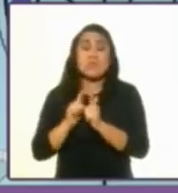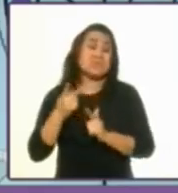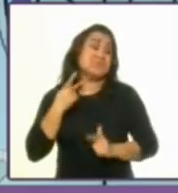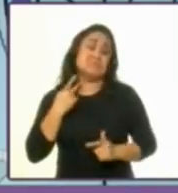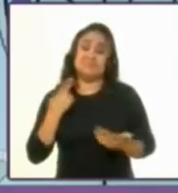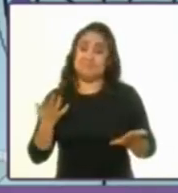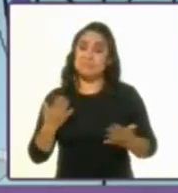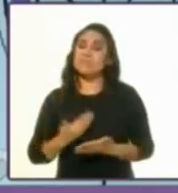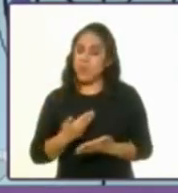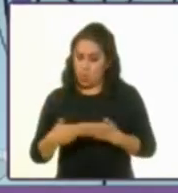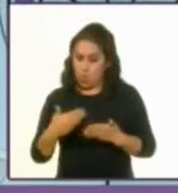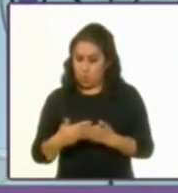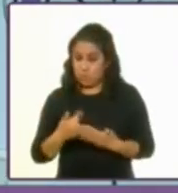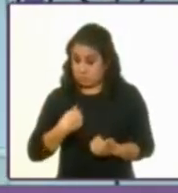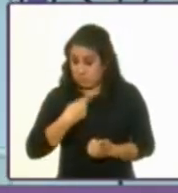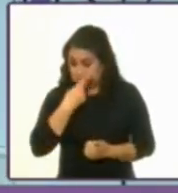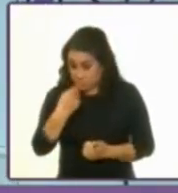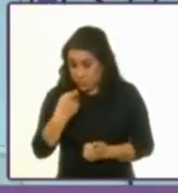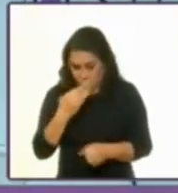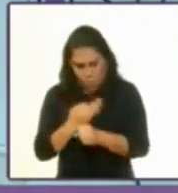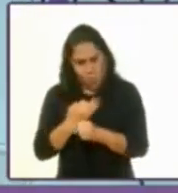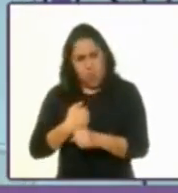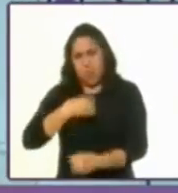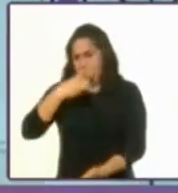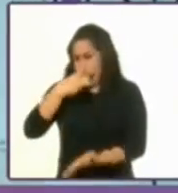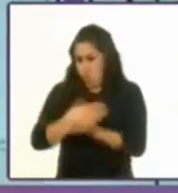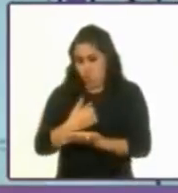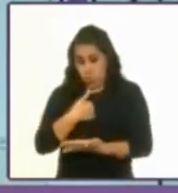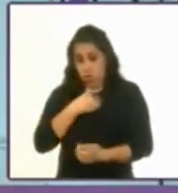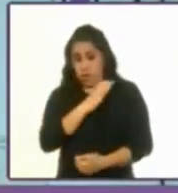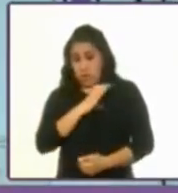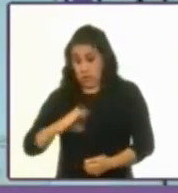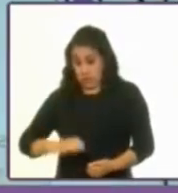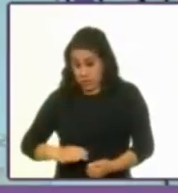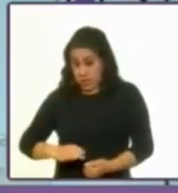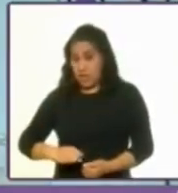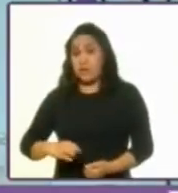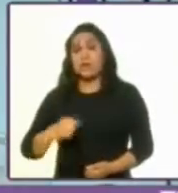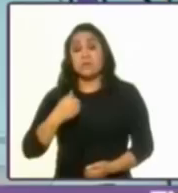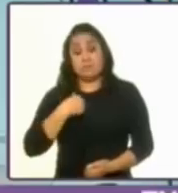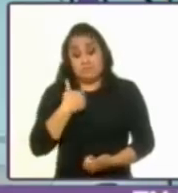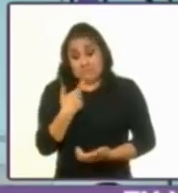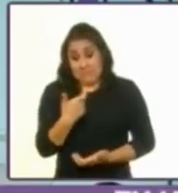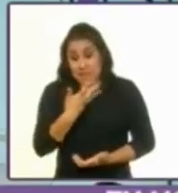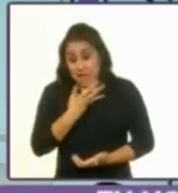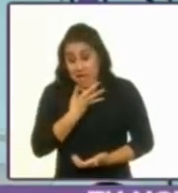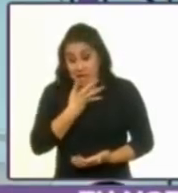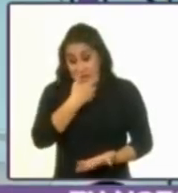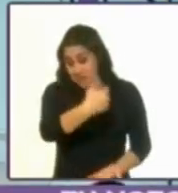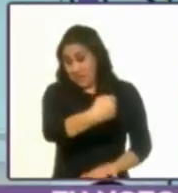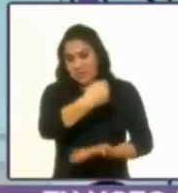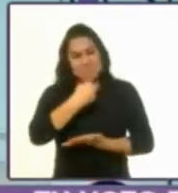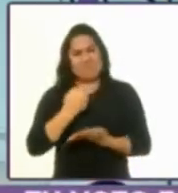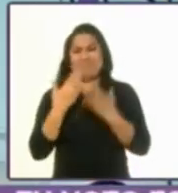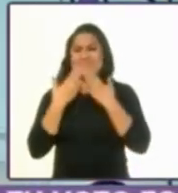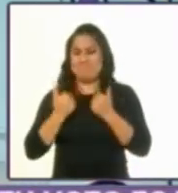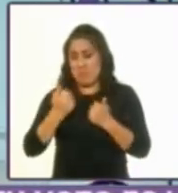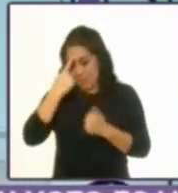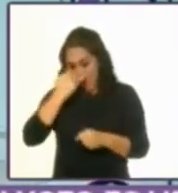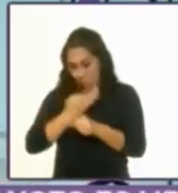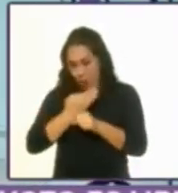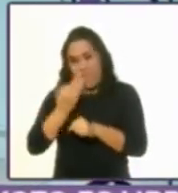yo soy la única candidata que no recibe ni tengo presupuesto para mi campaña